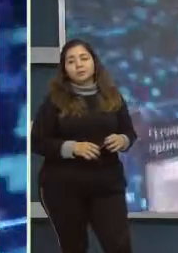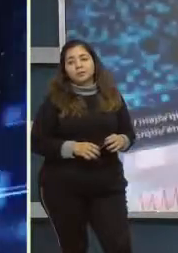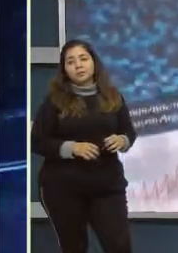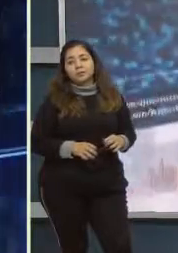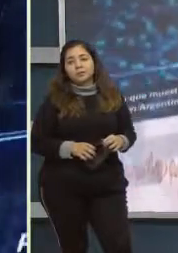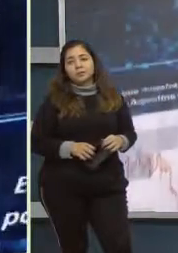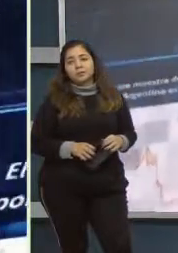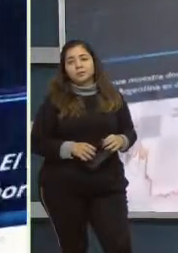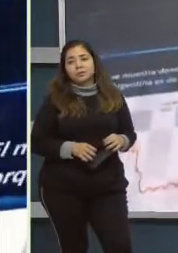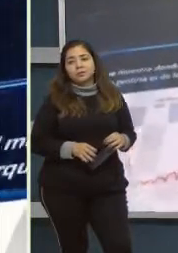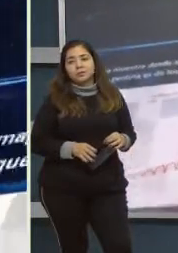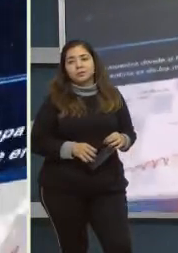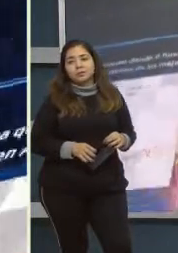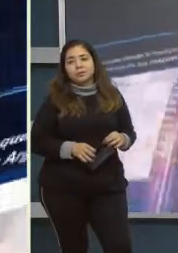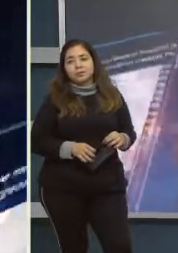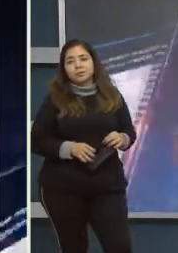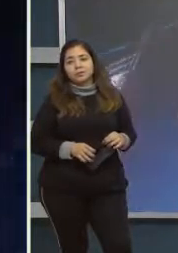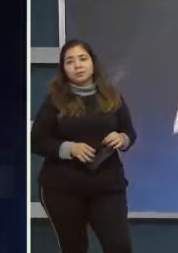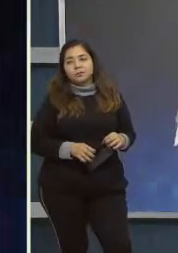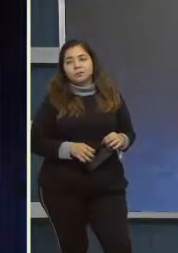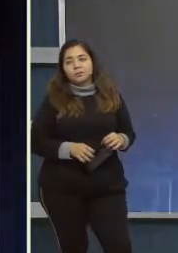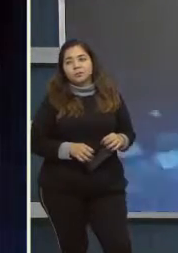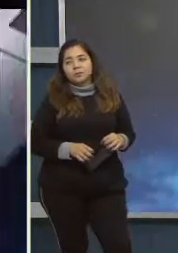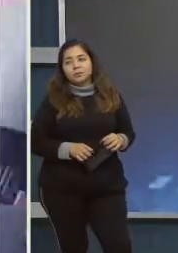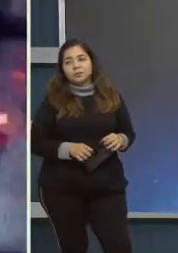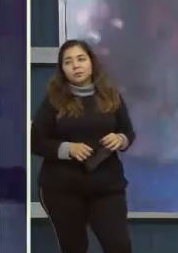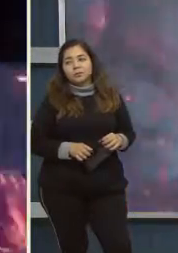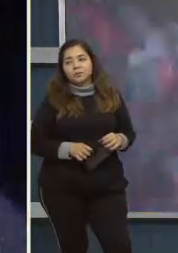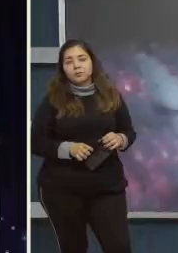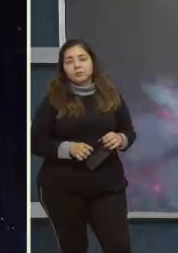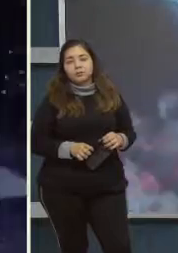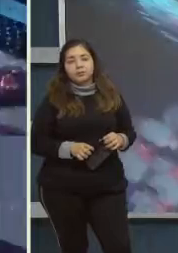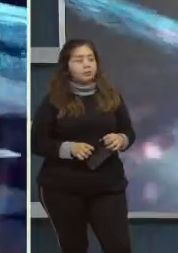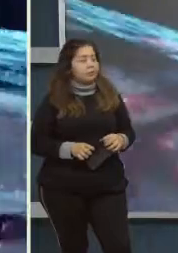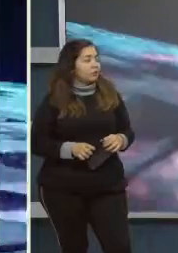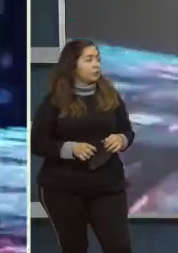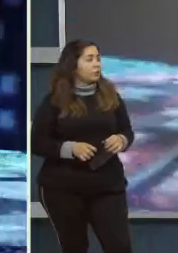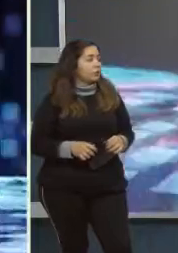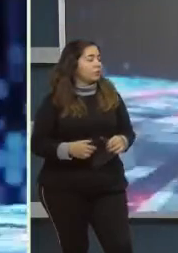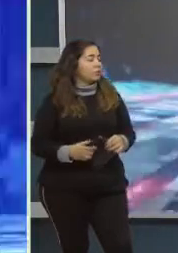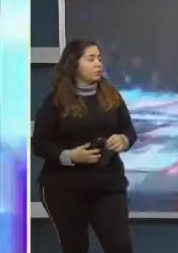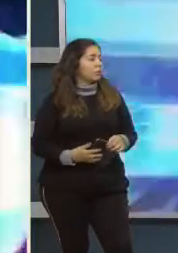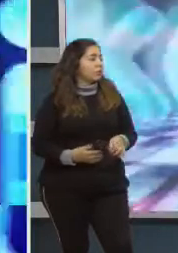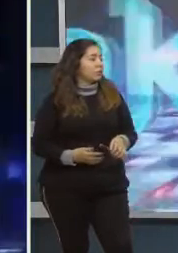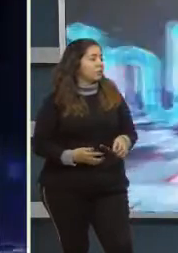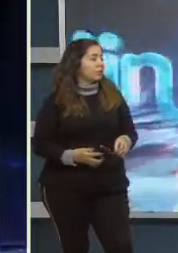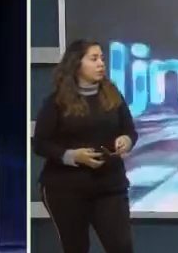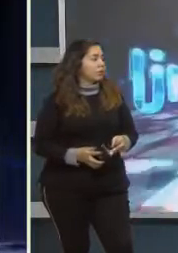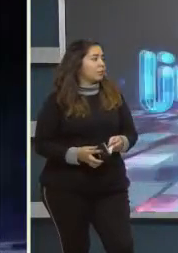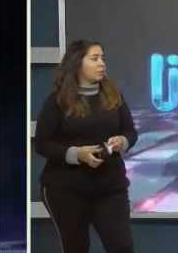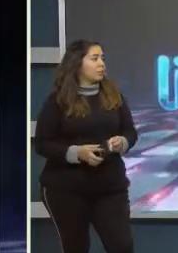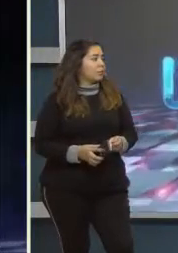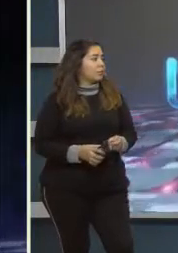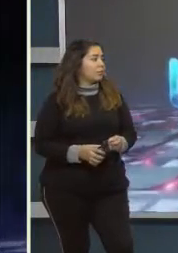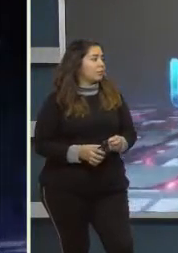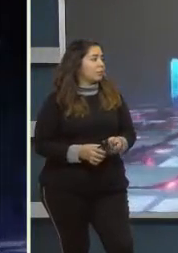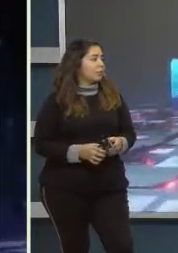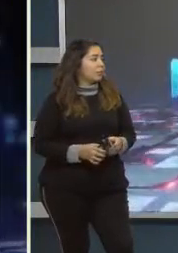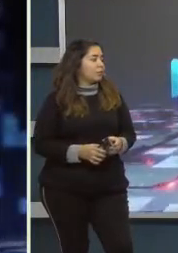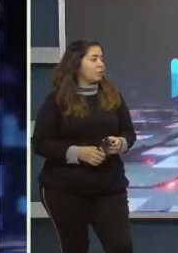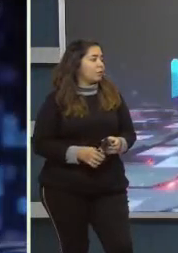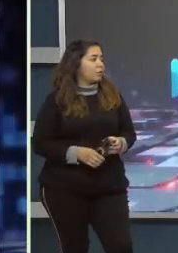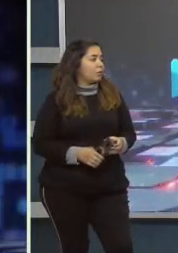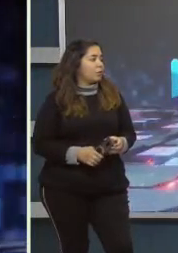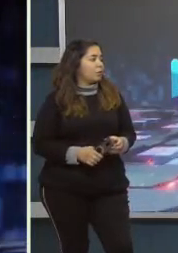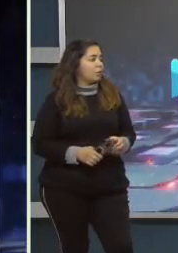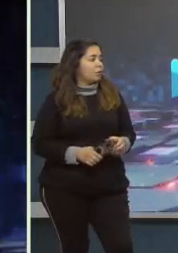la comunicación, por aclararnos estas dudas que todos los chicos seguramente detrás de la televisión tienen y que van a tener que hablar